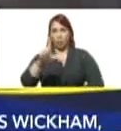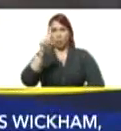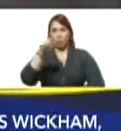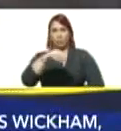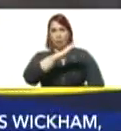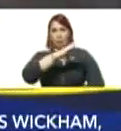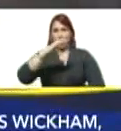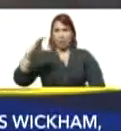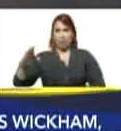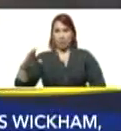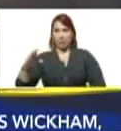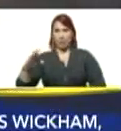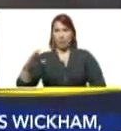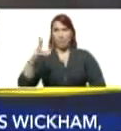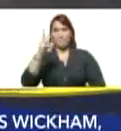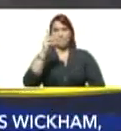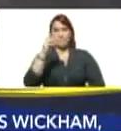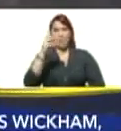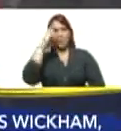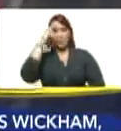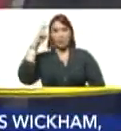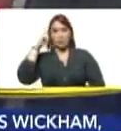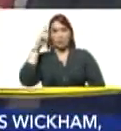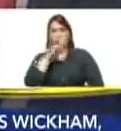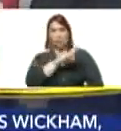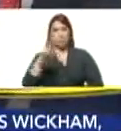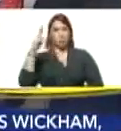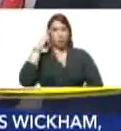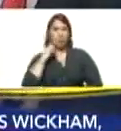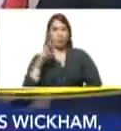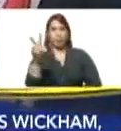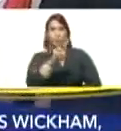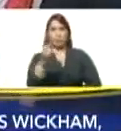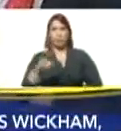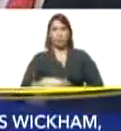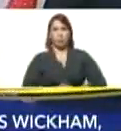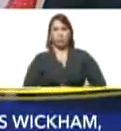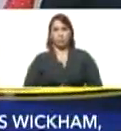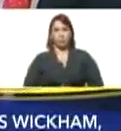vicecanciller de la República Bolivariana de Venezuela para el Caribe,